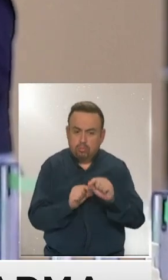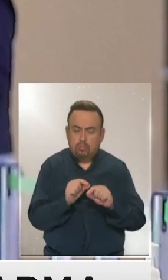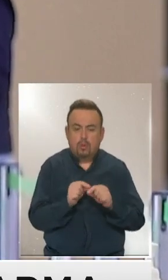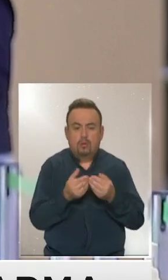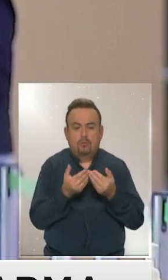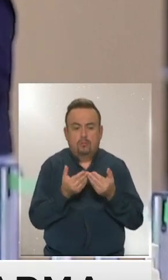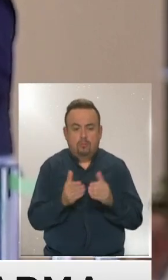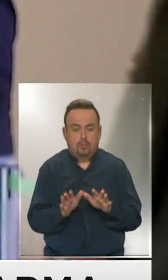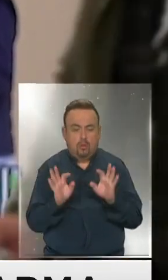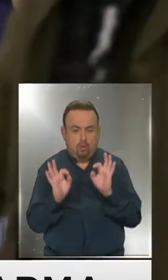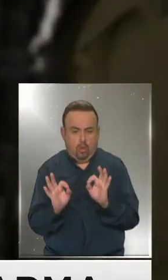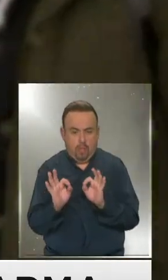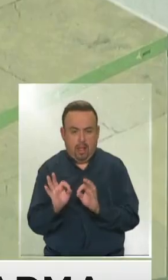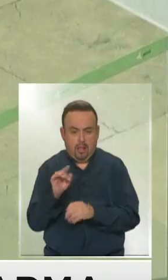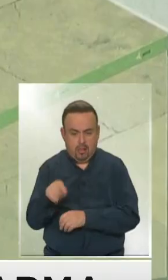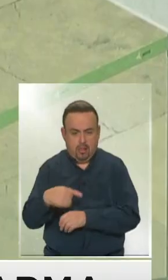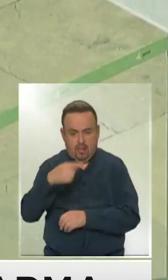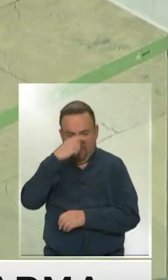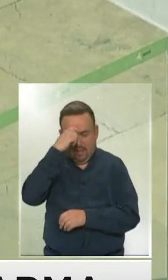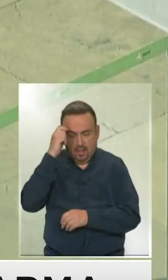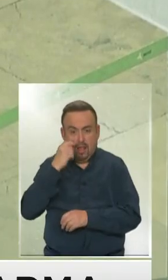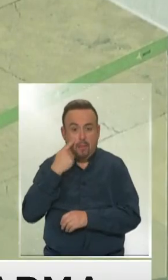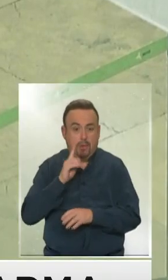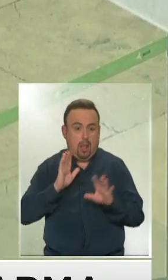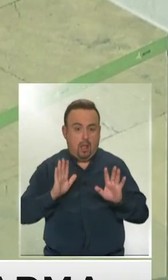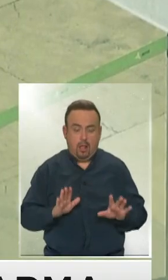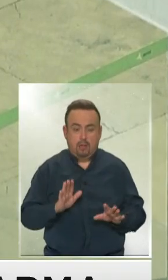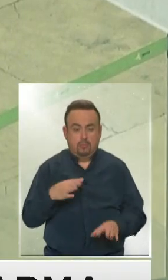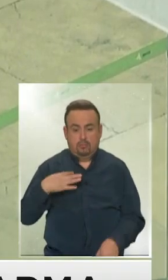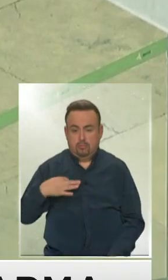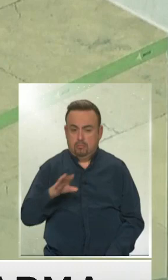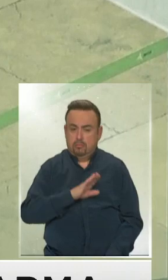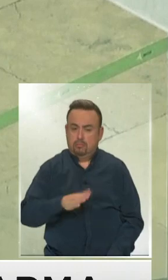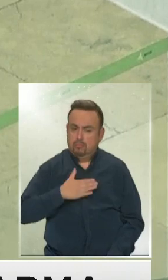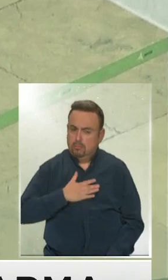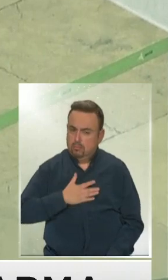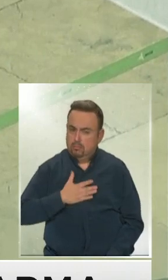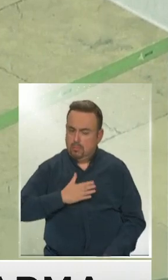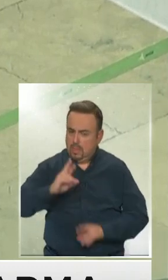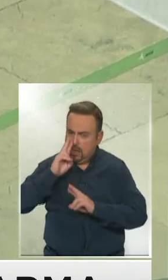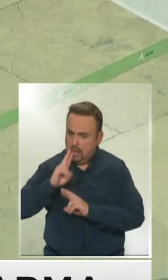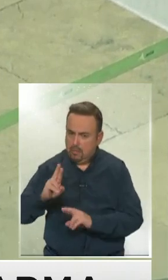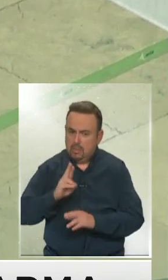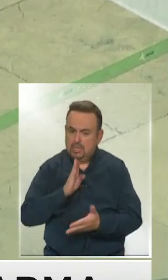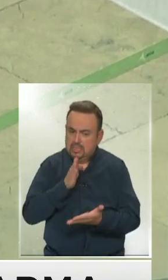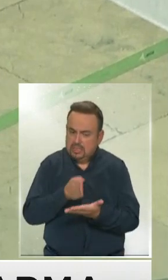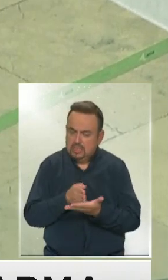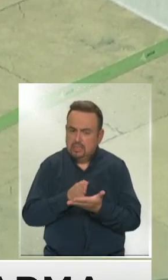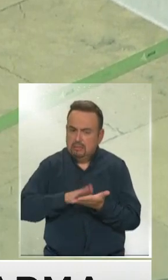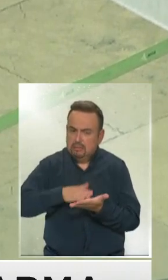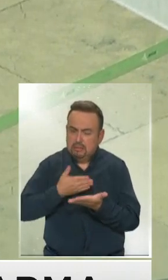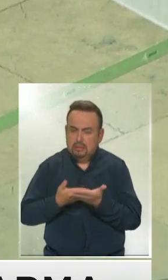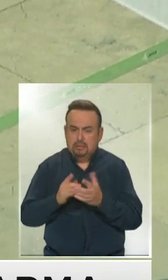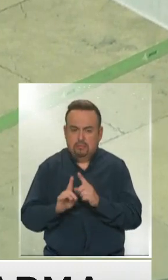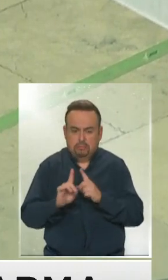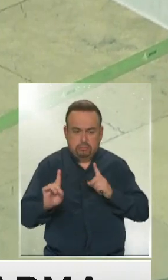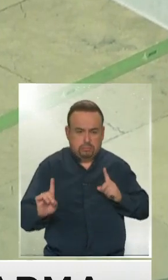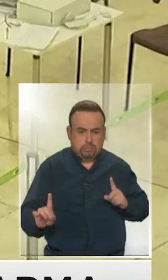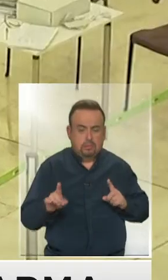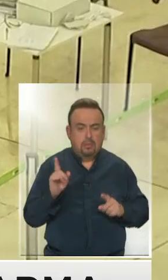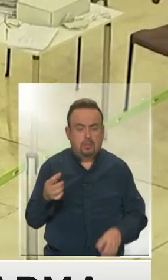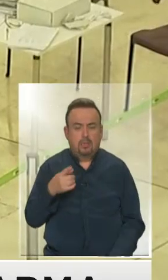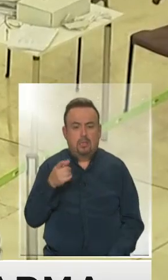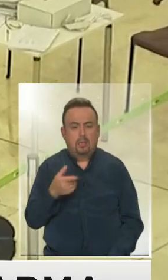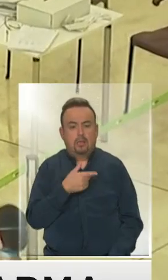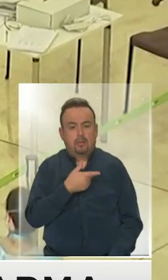normalidad durante este verano pero por ahora insistió a los ciudadanos prudencia y respeto a las medidas sanitarias revisemos las